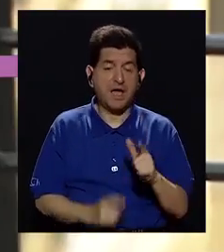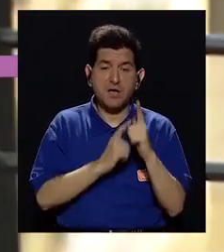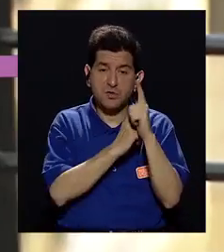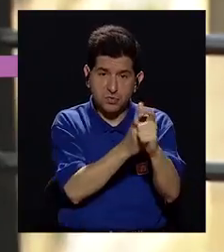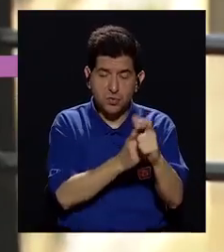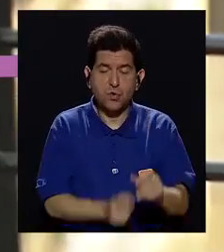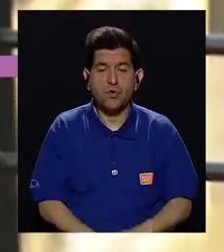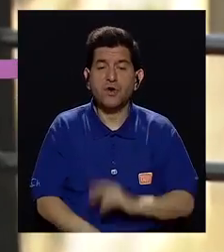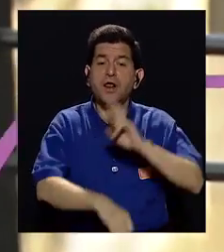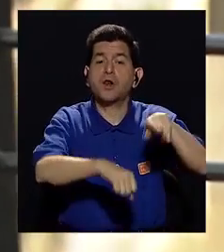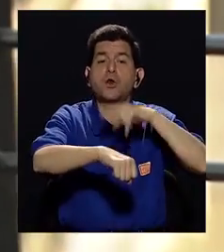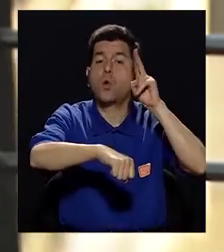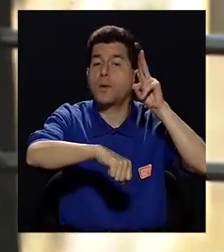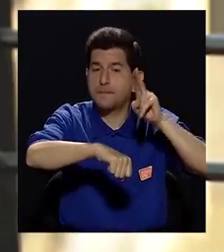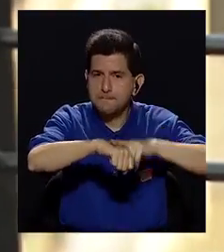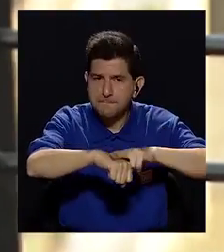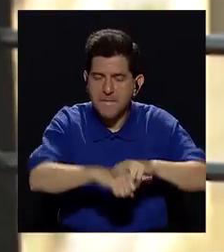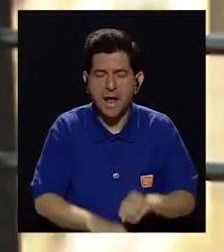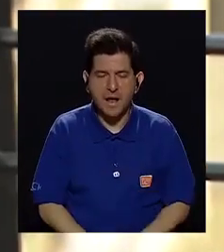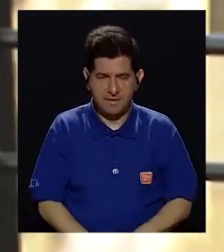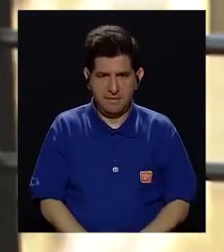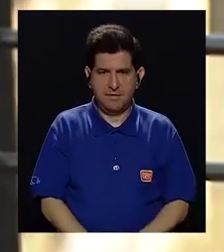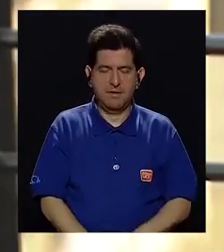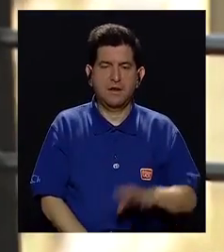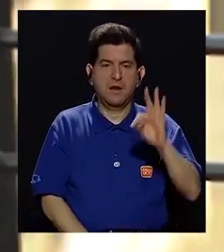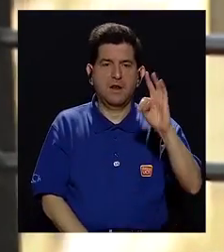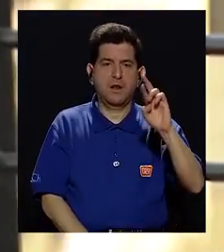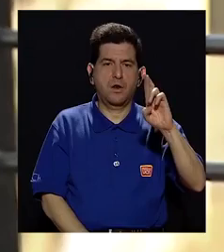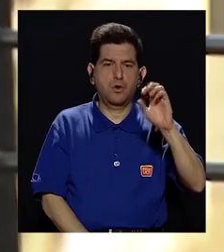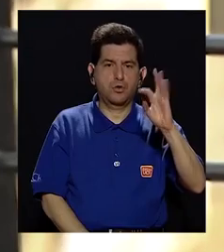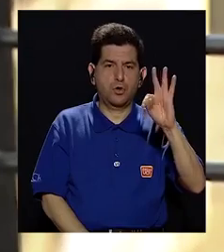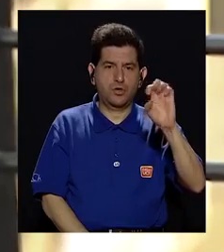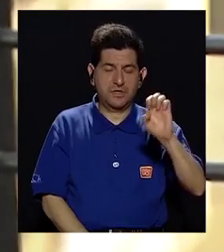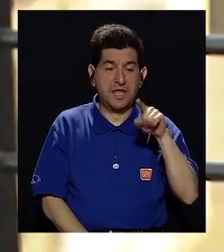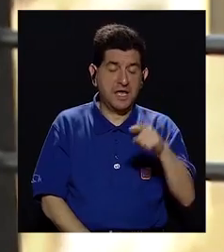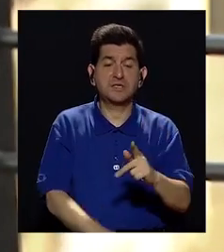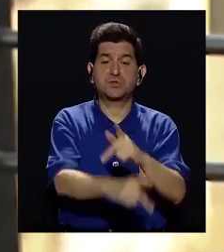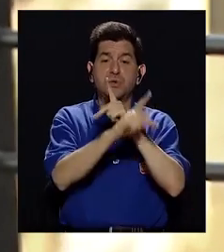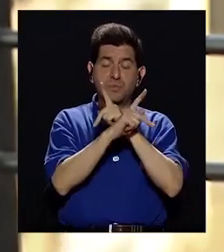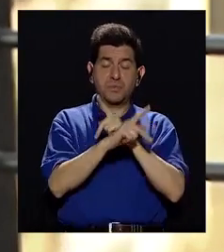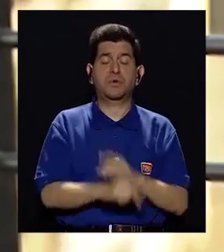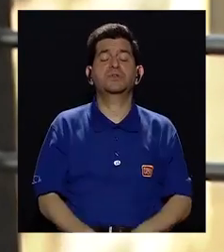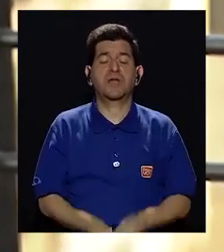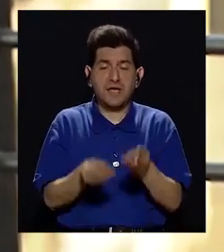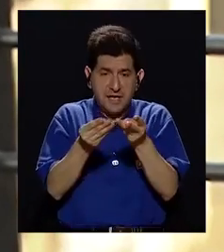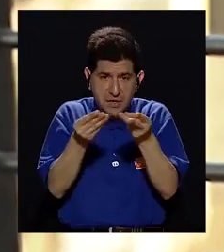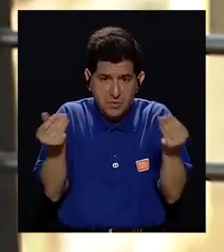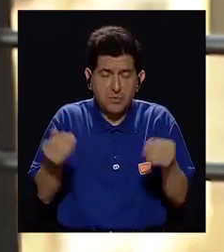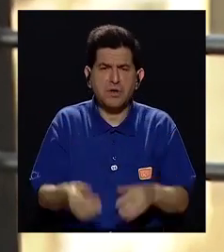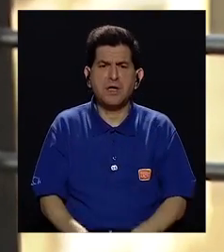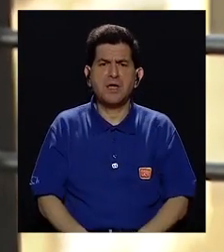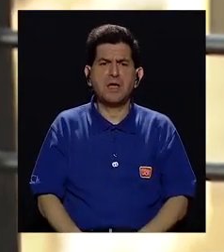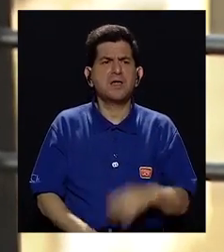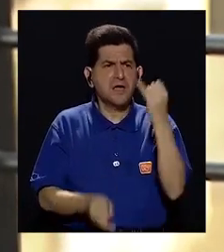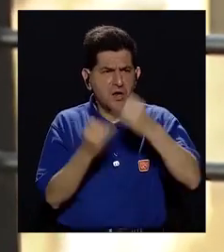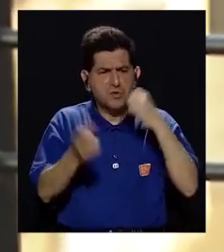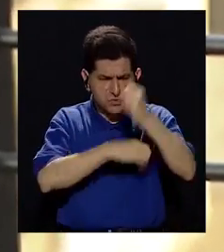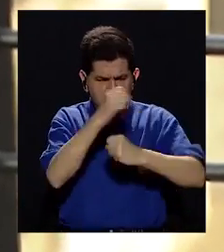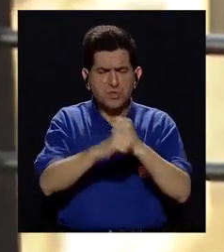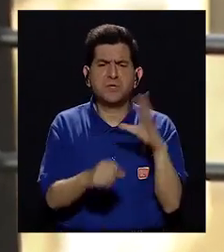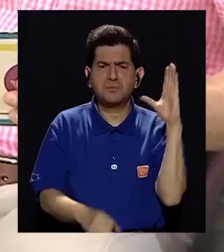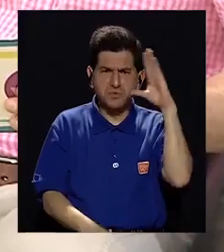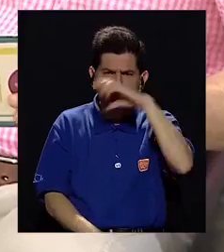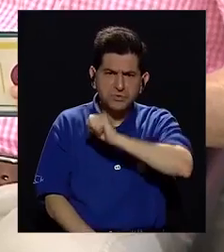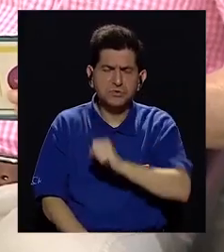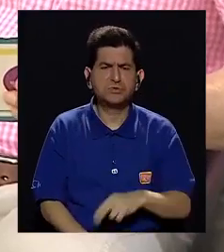una velocidad normal de trote, más bien eso les protege para el desgaste y eso lo venimos conociendo en los últimos